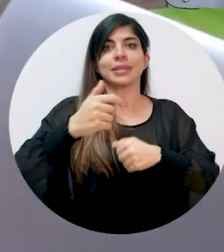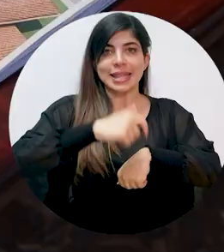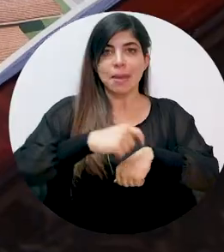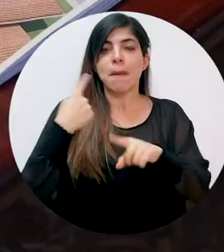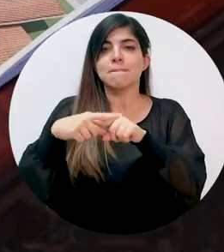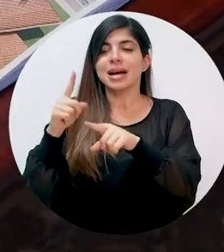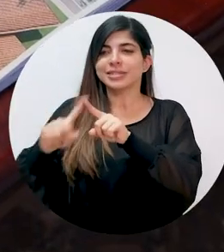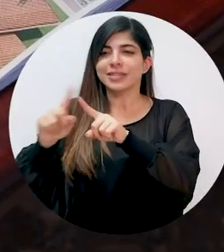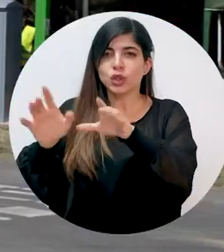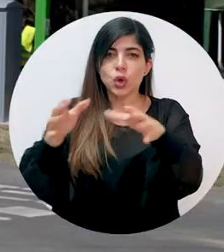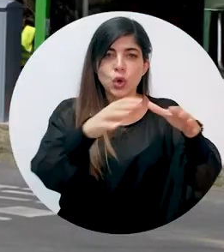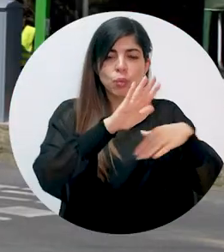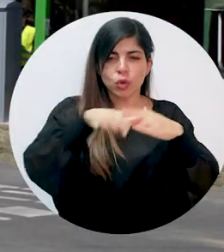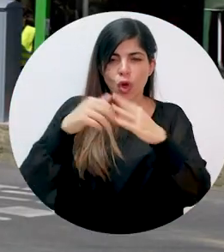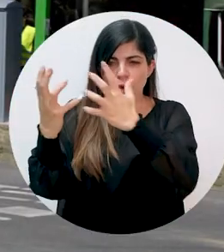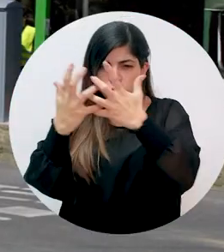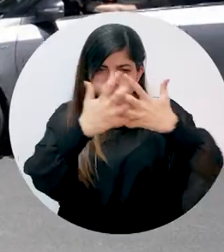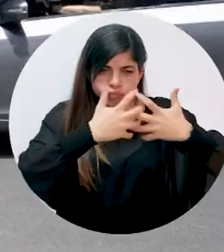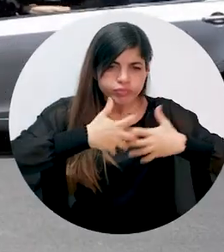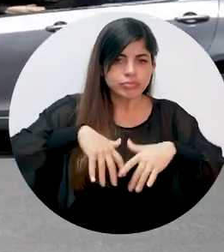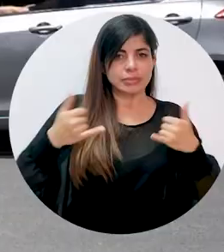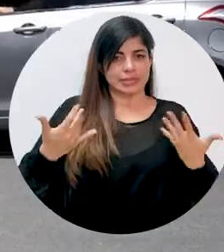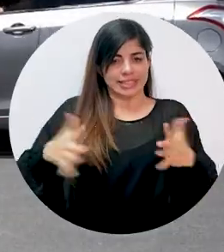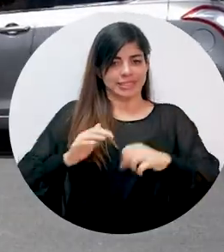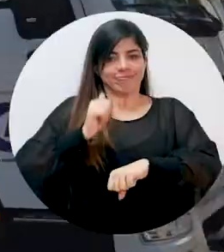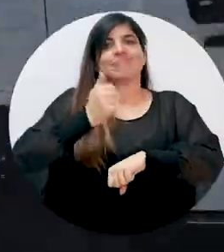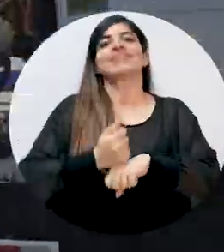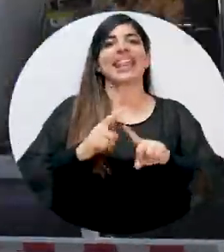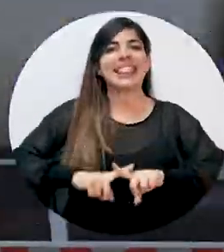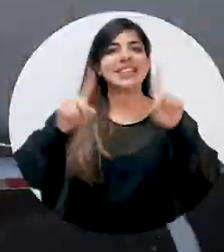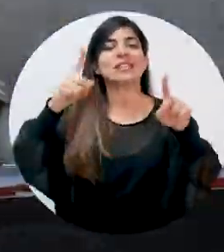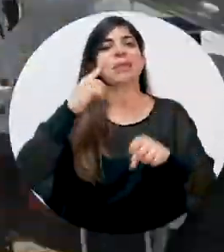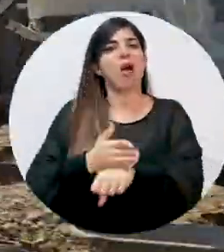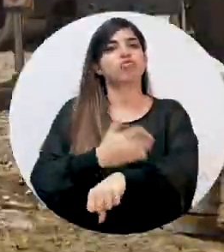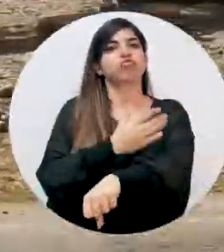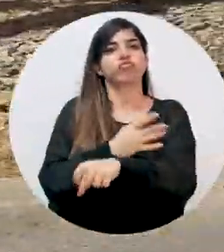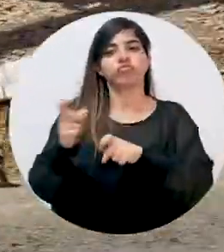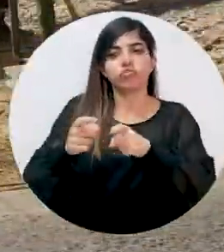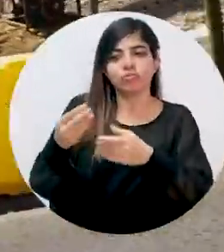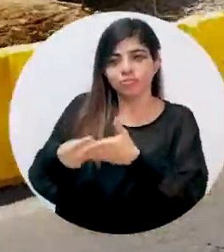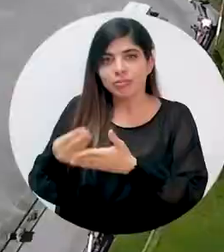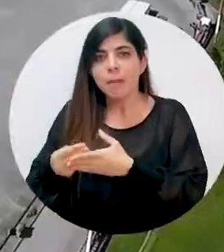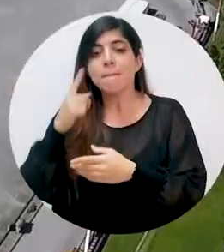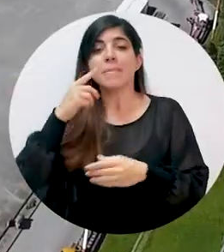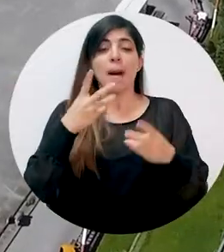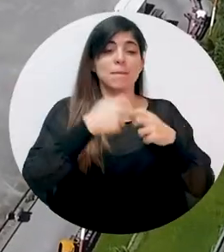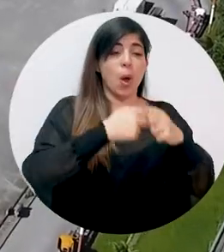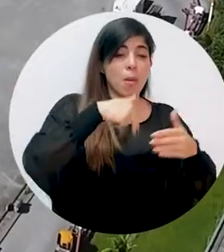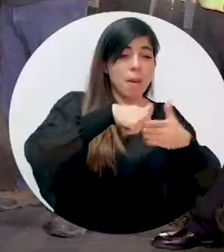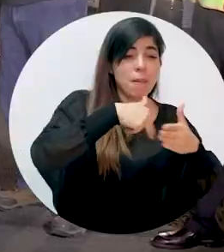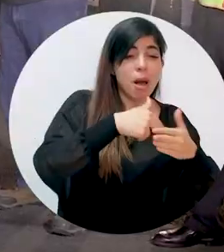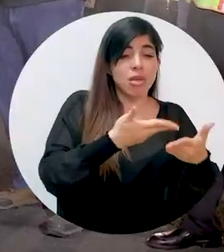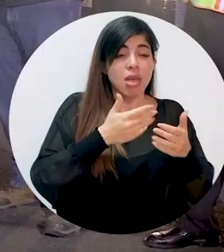a mediano y largo plazo y la articulación con diferentes sectores, logramos marcar desde ya una gran diferencia en la optimización de